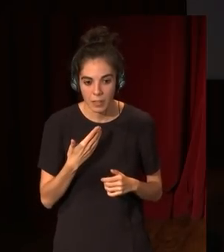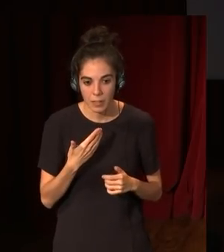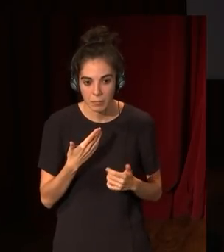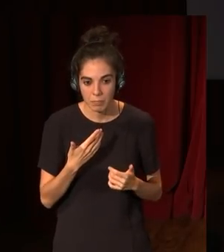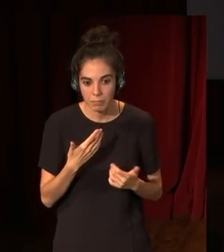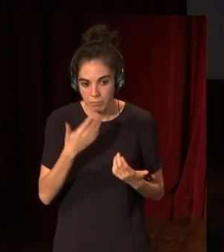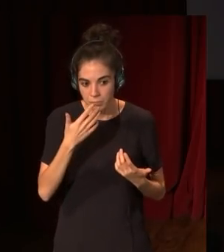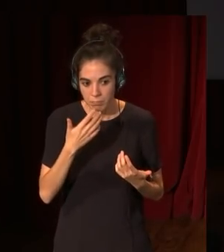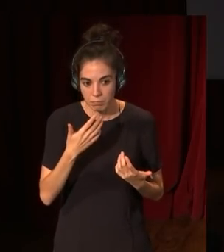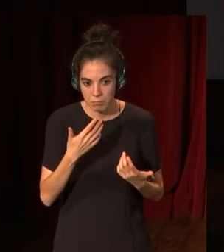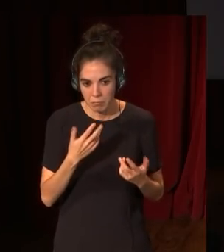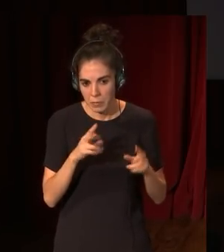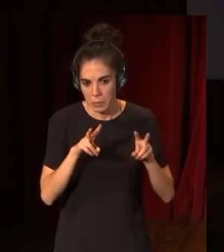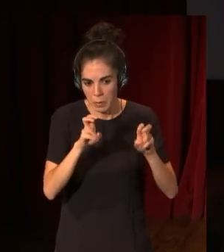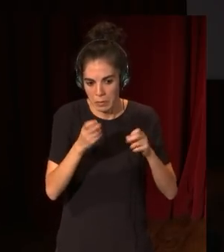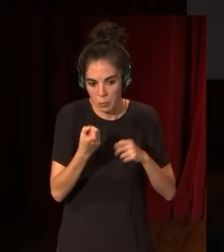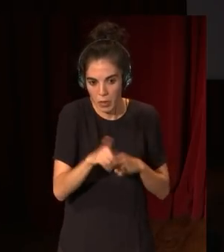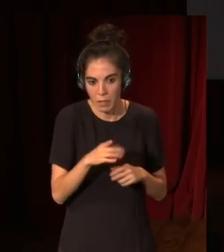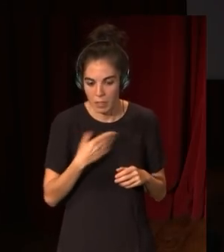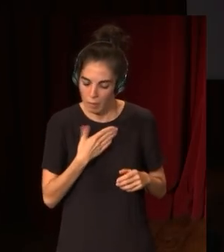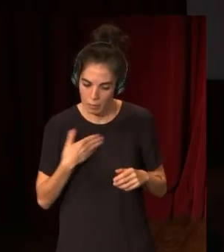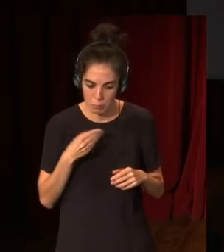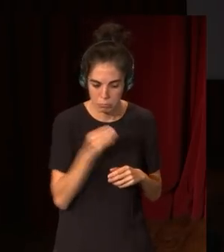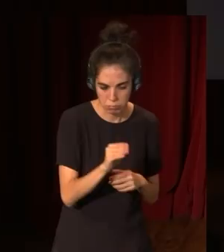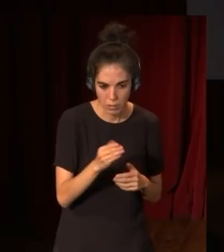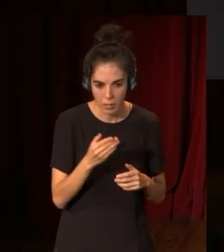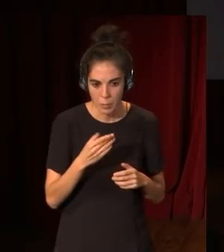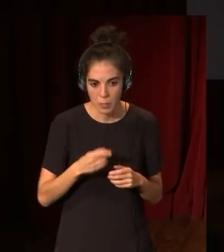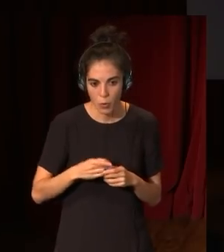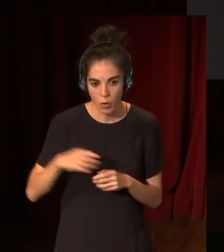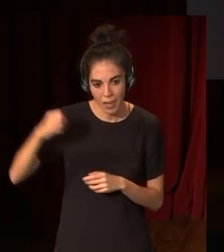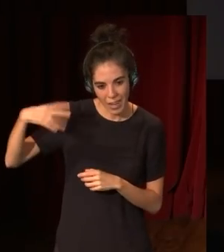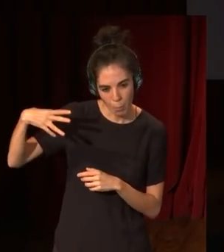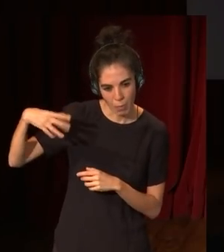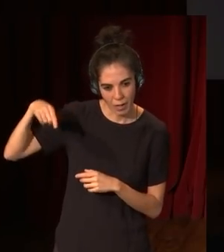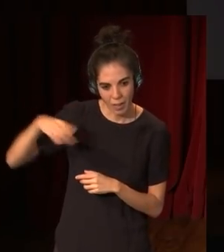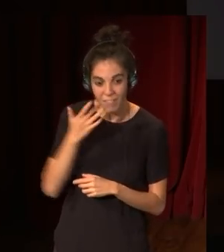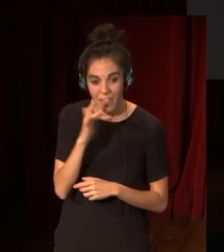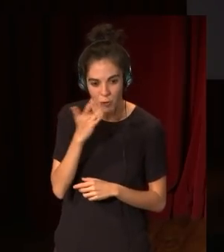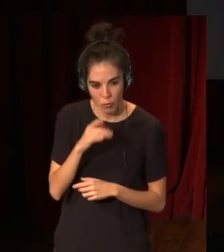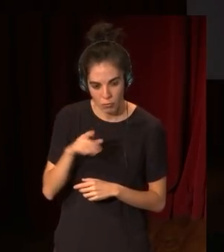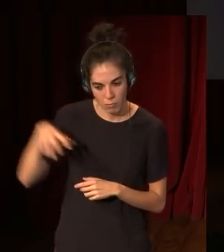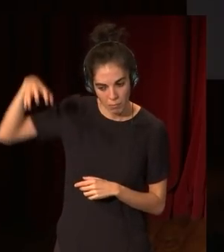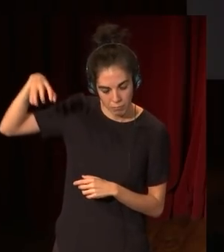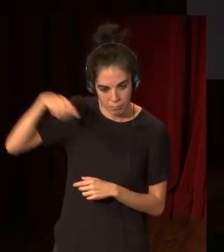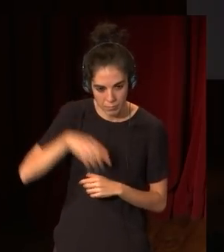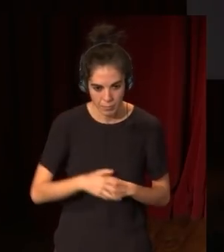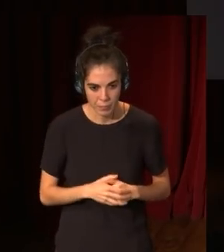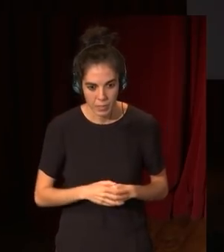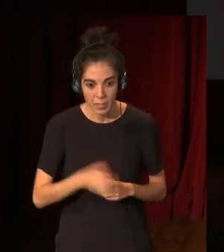sin que lo necesitar el tema de colocar una lámpara de vidrio en la parte alta una lámpara que además está siendo